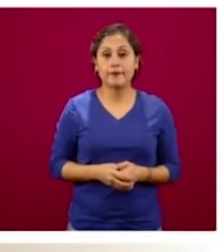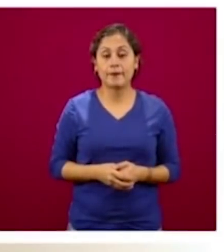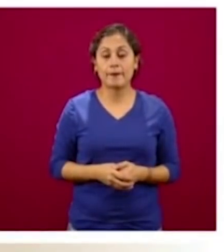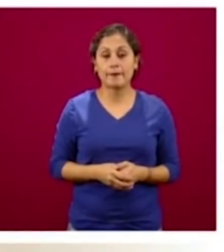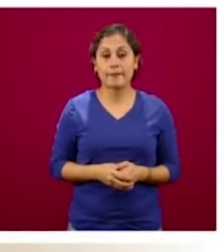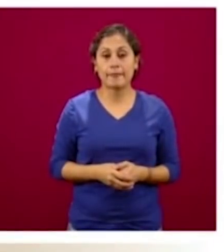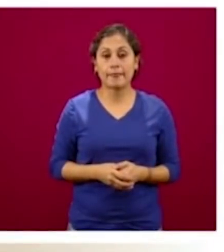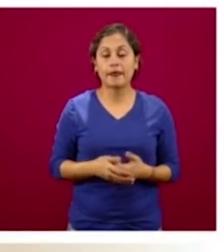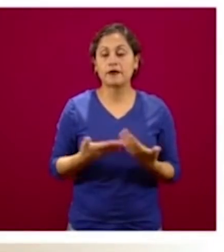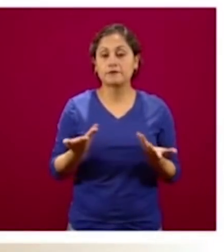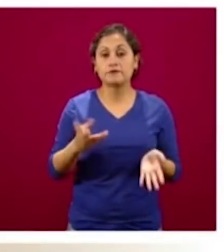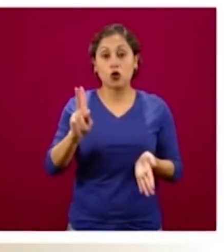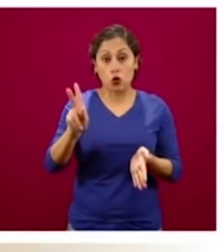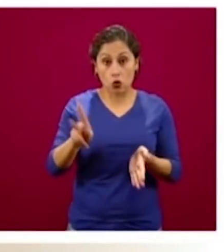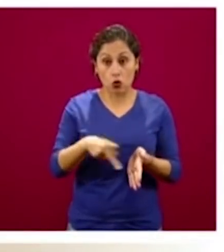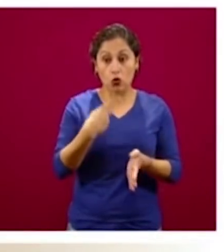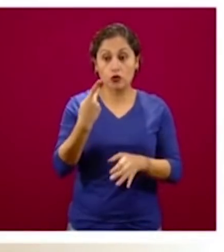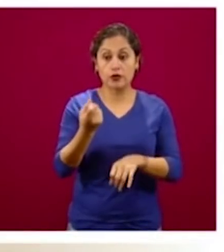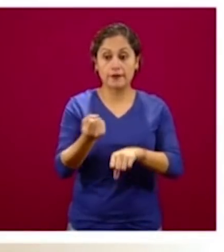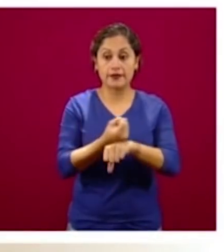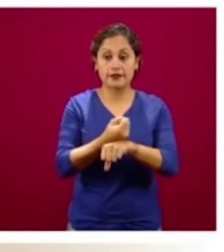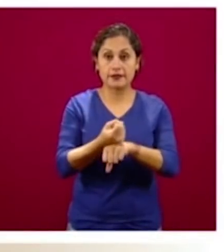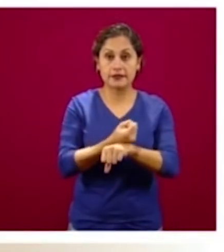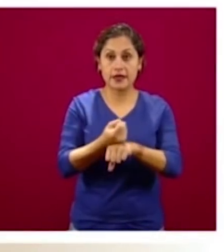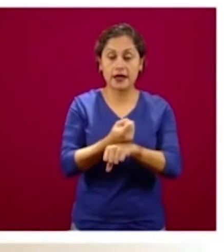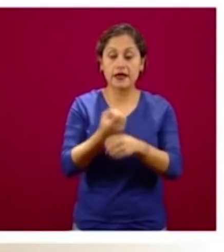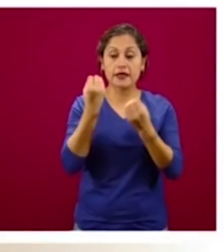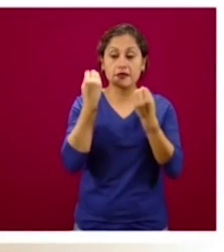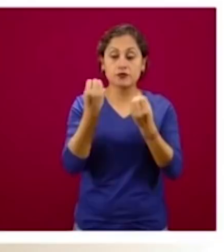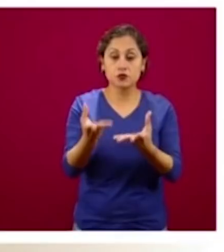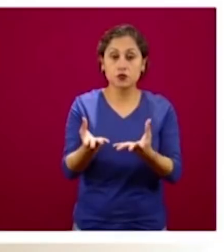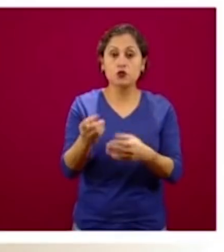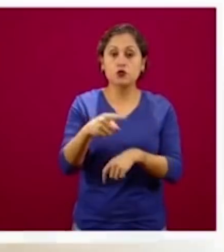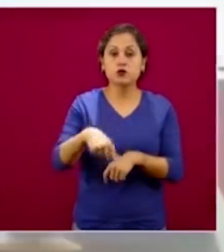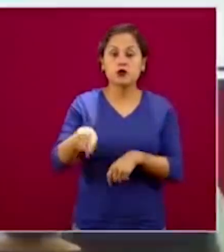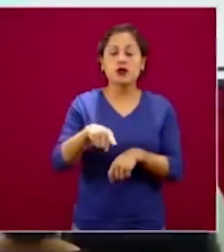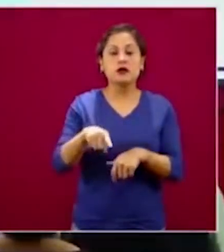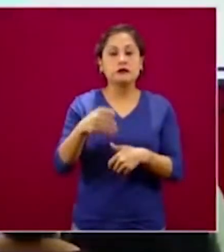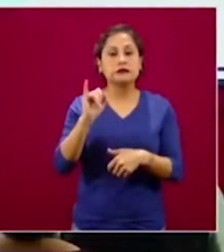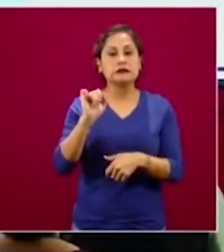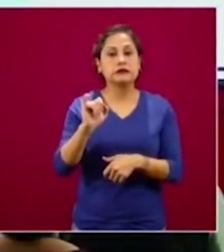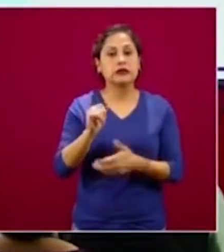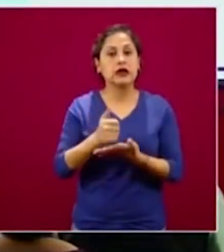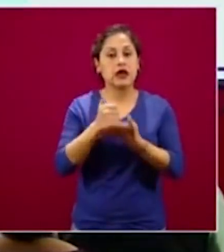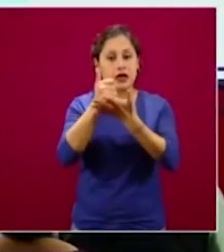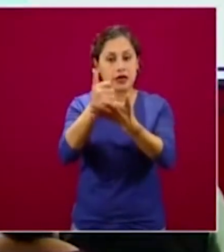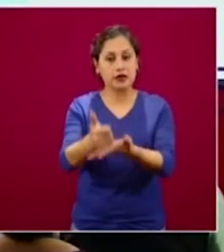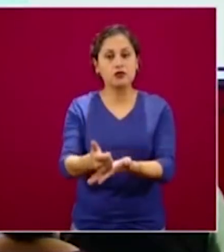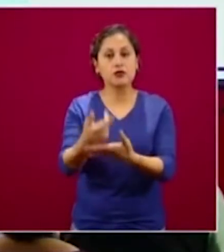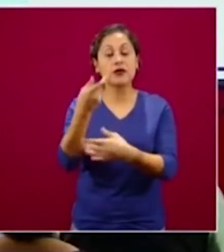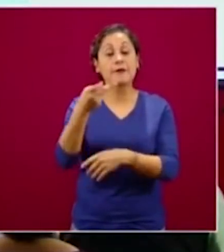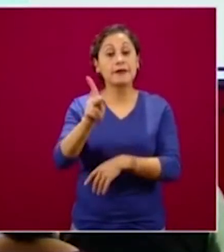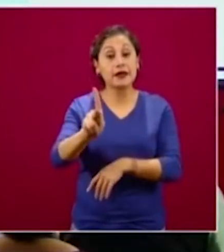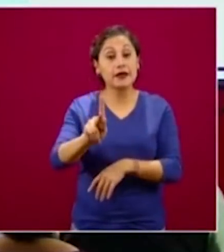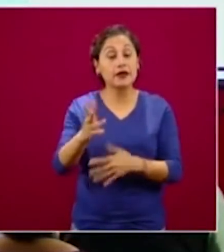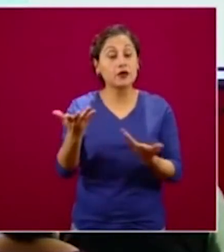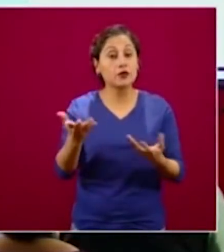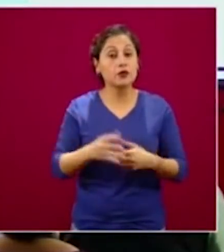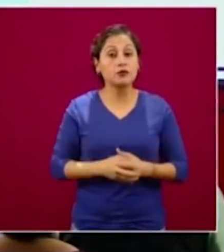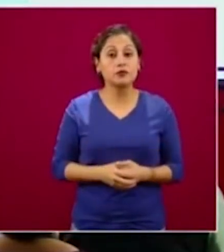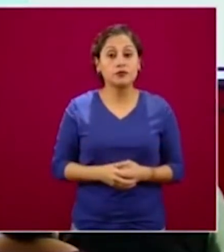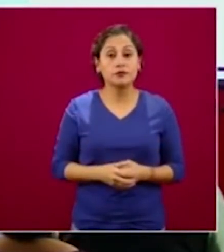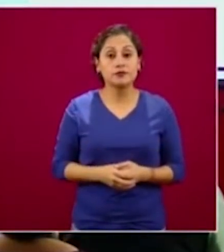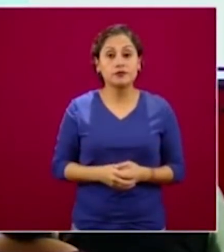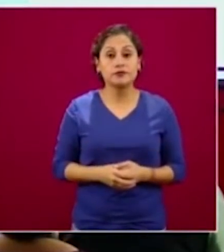cómo nuevamente la donación de sangre está mostrando un impacto, y un impacto negativo,